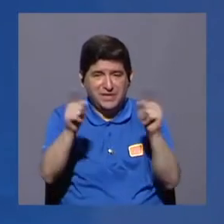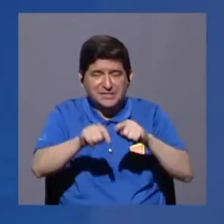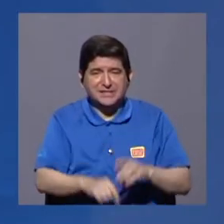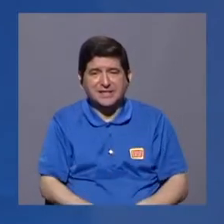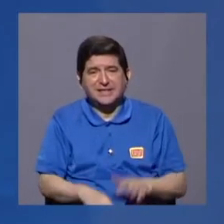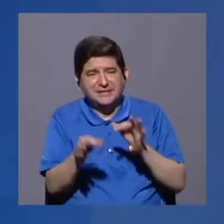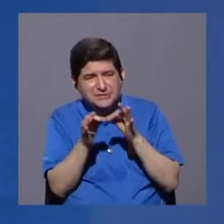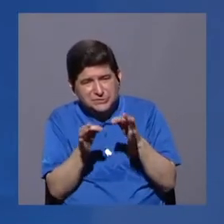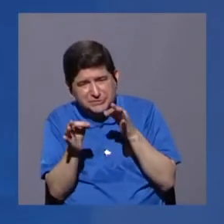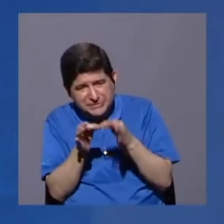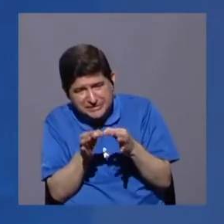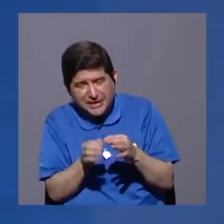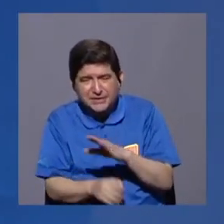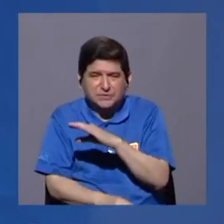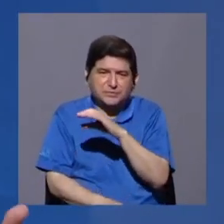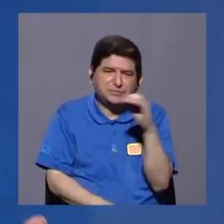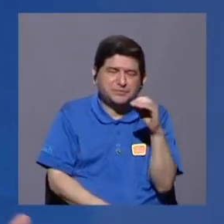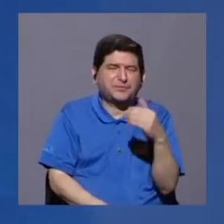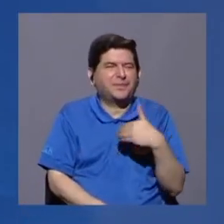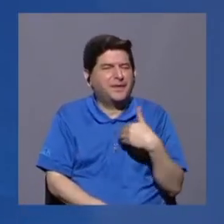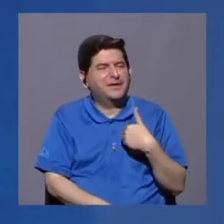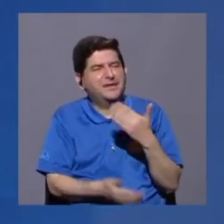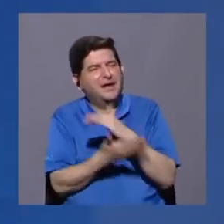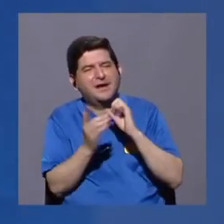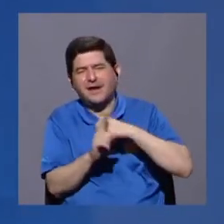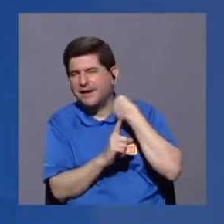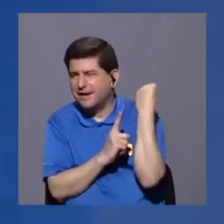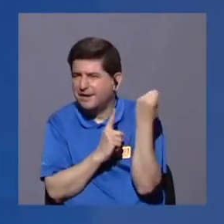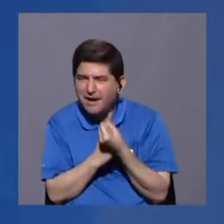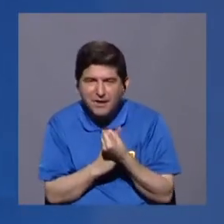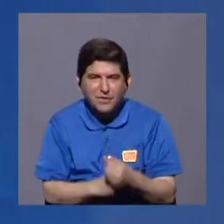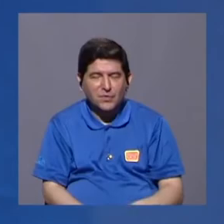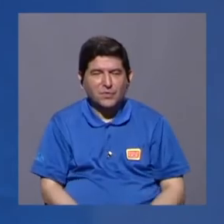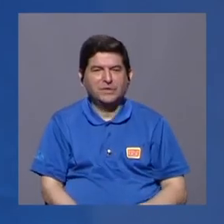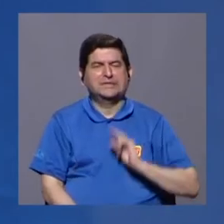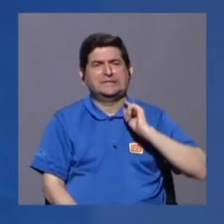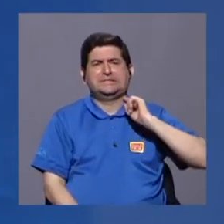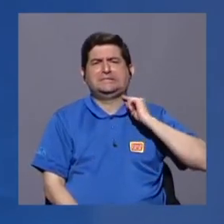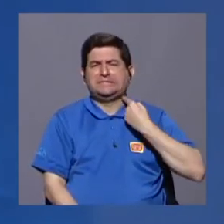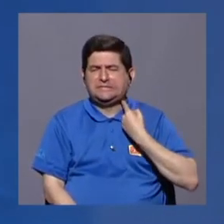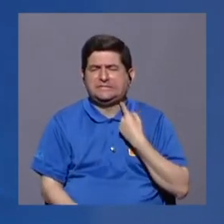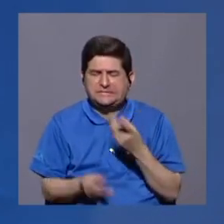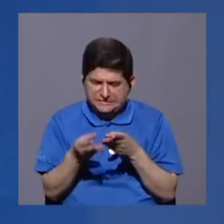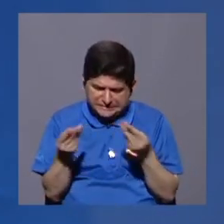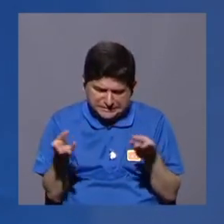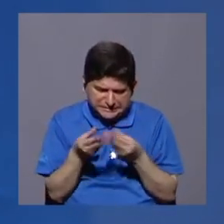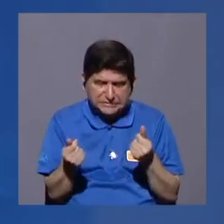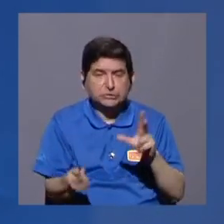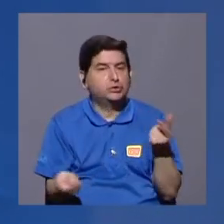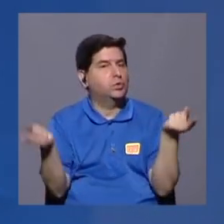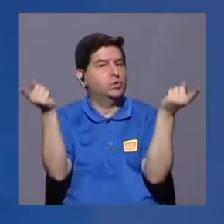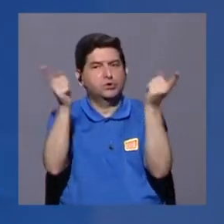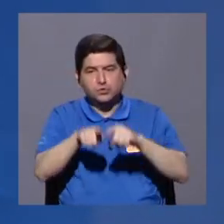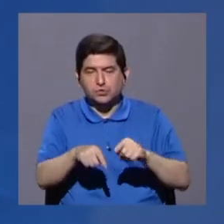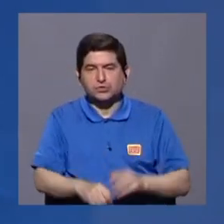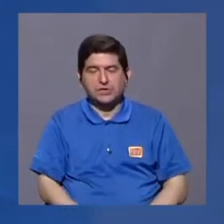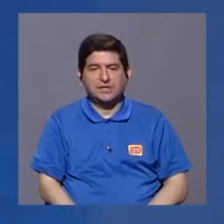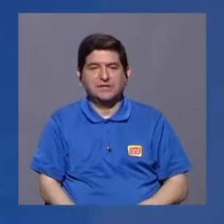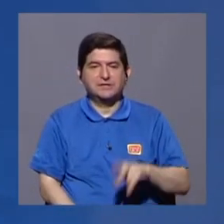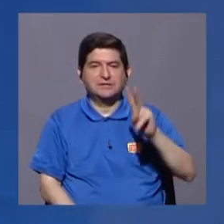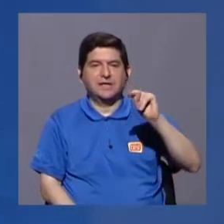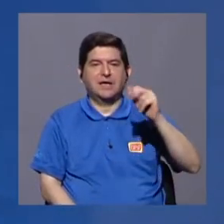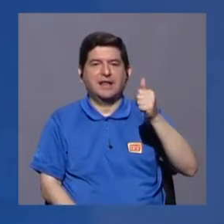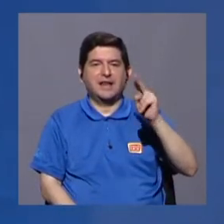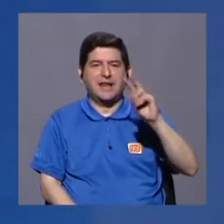y hay que tener ciertas condiciones es muy costosa su producción cosa que no sucede con los nano anticuerpos